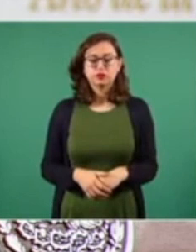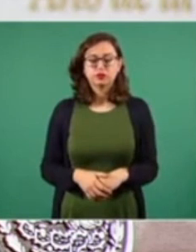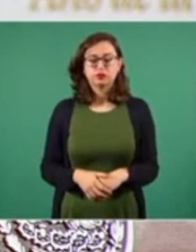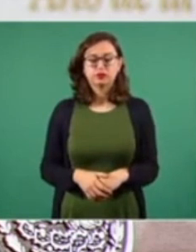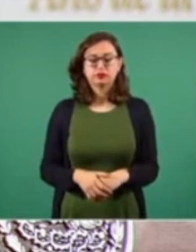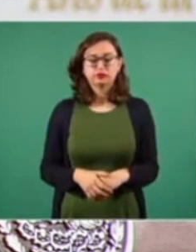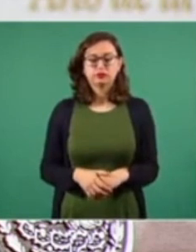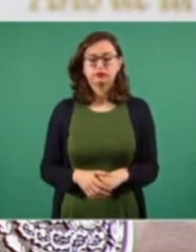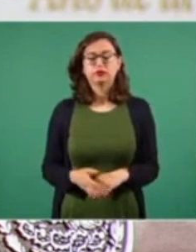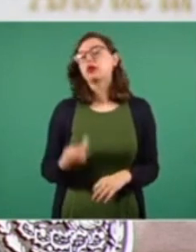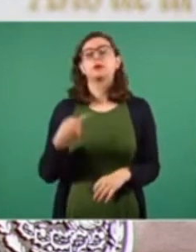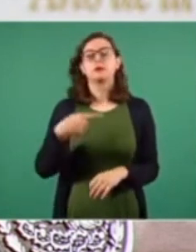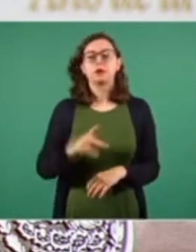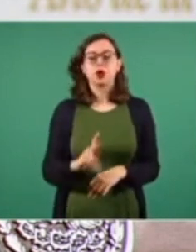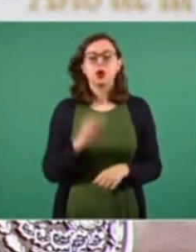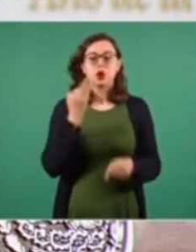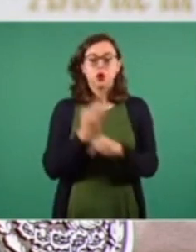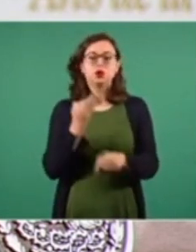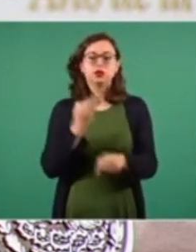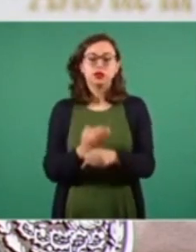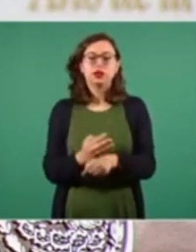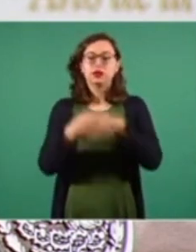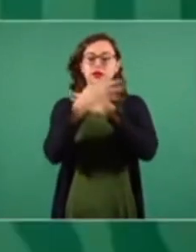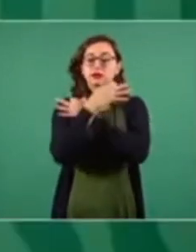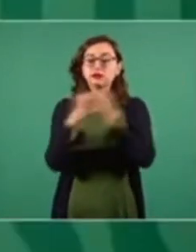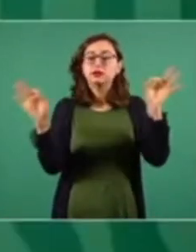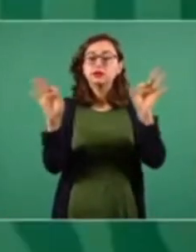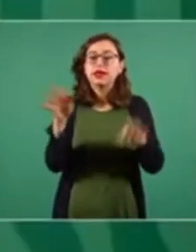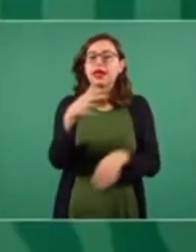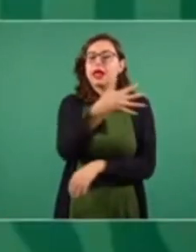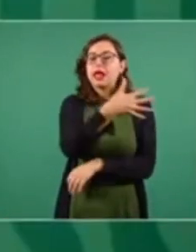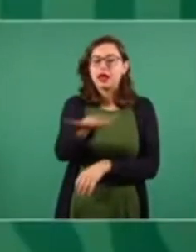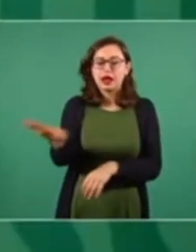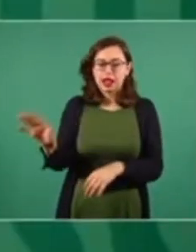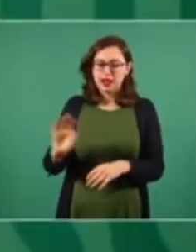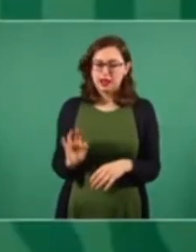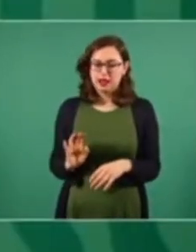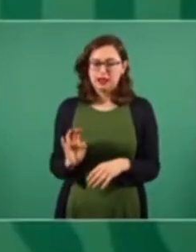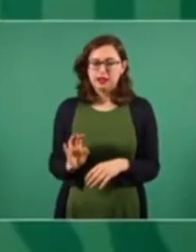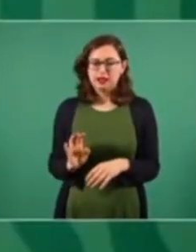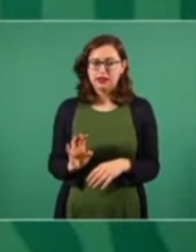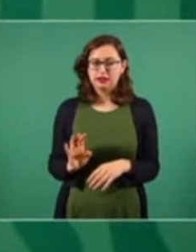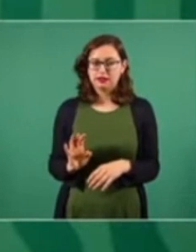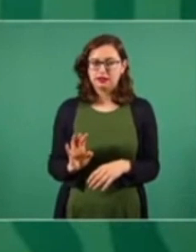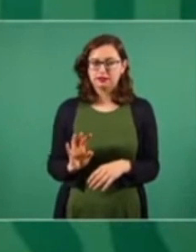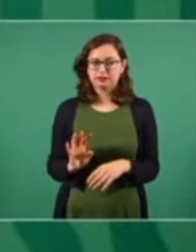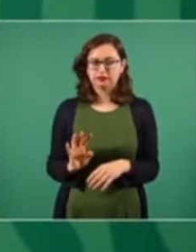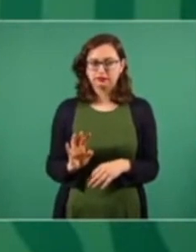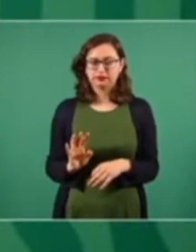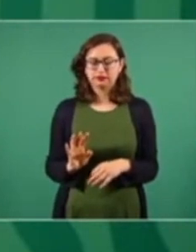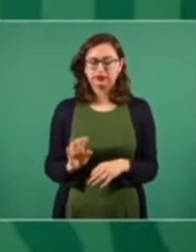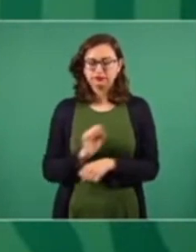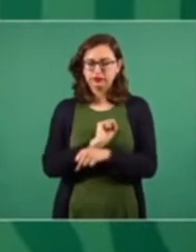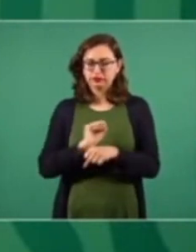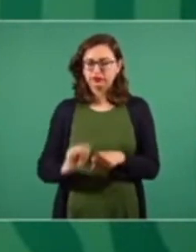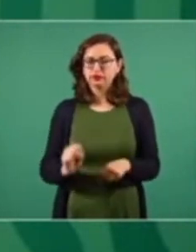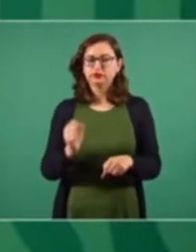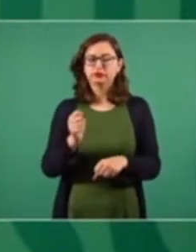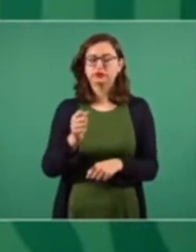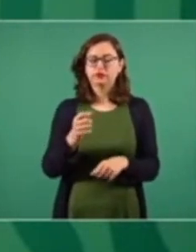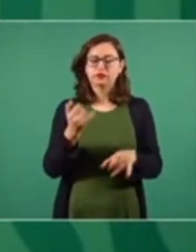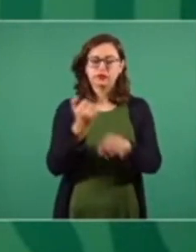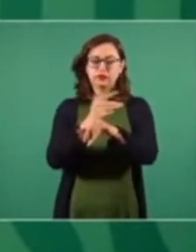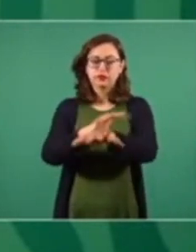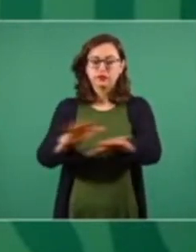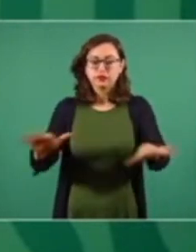conocimiento de lo general. Lo repito. Quienes no hayan sido